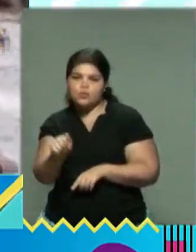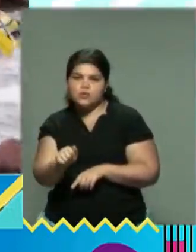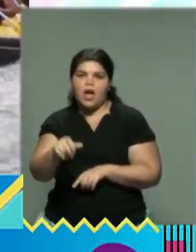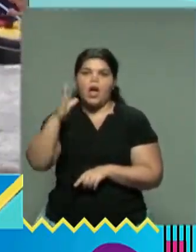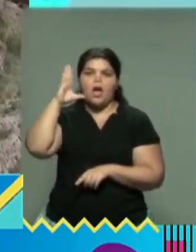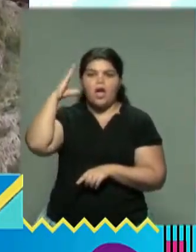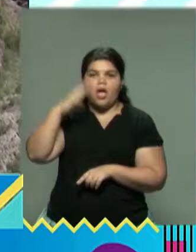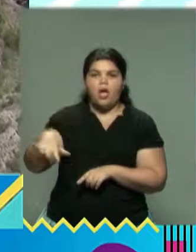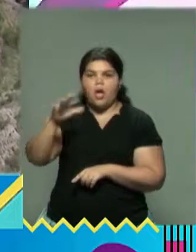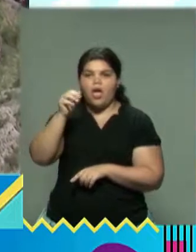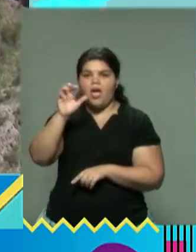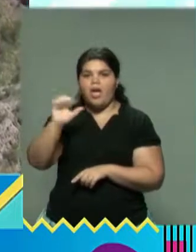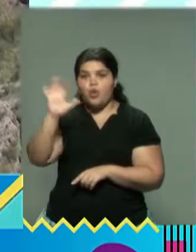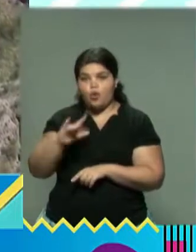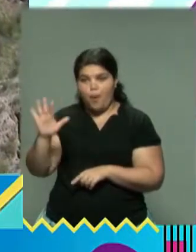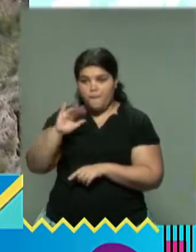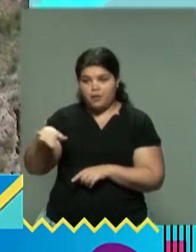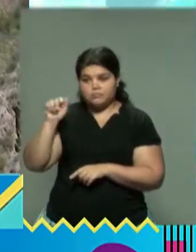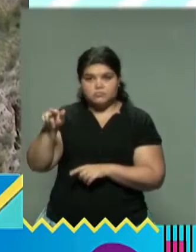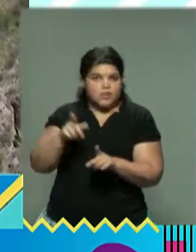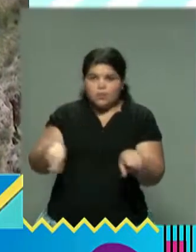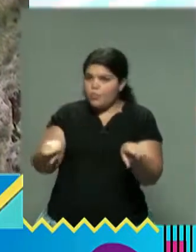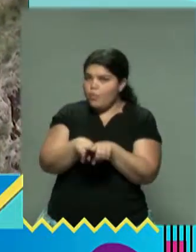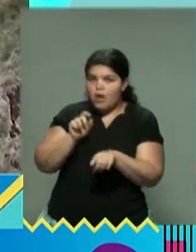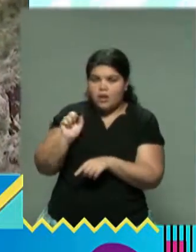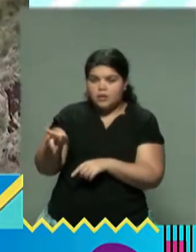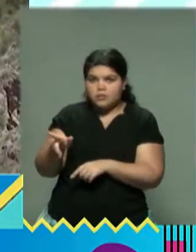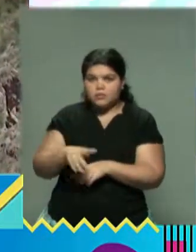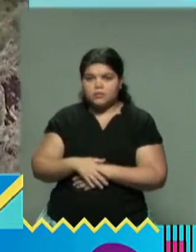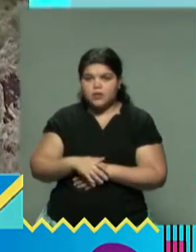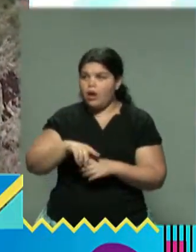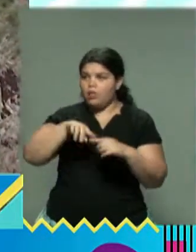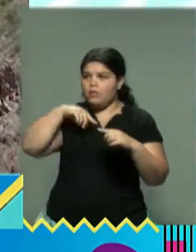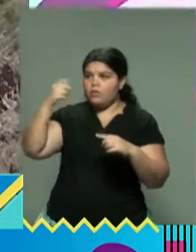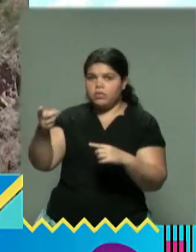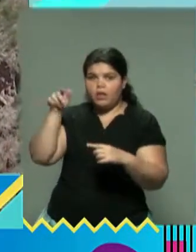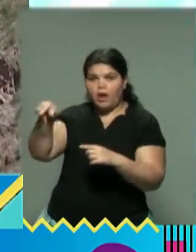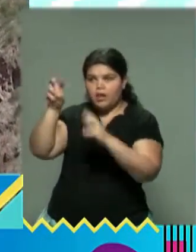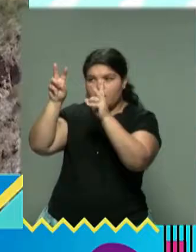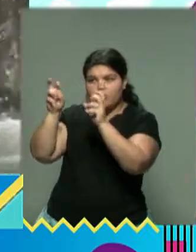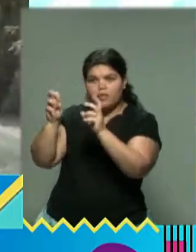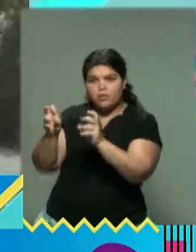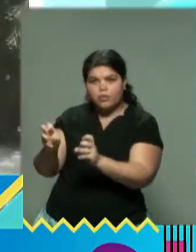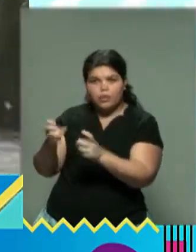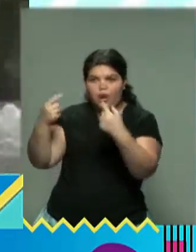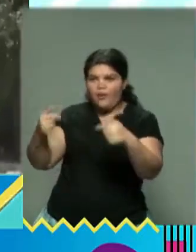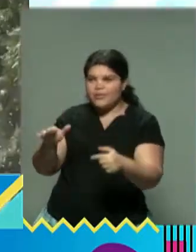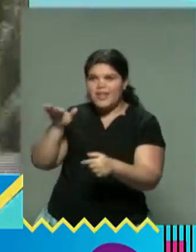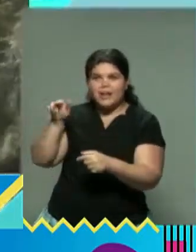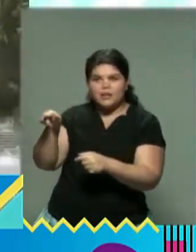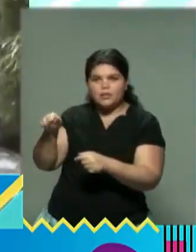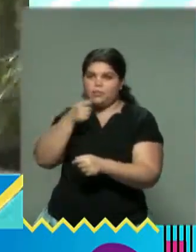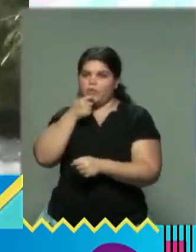ya. Si pasa algo en cualquier parte del mundo, en la otra punta del planeta se enteró de lo que pasó y se hace un estudio, en lo que es por lo menos lo nuestro,